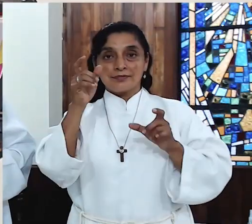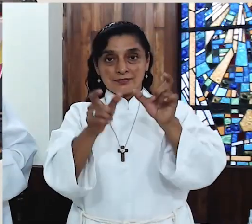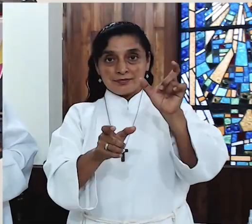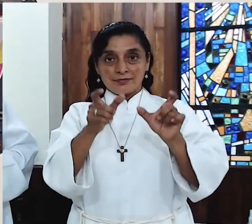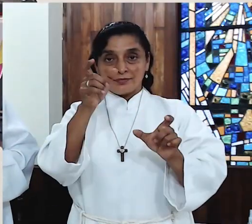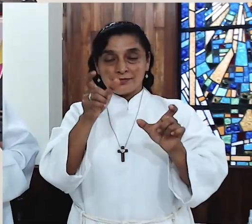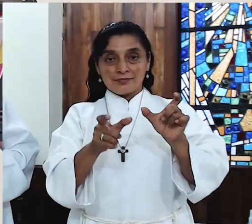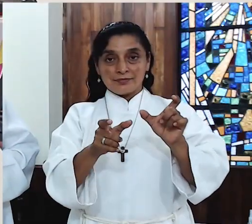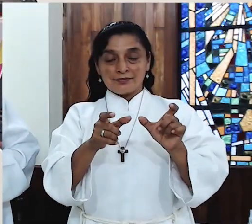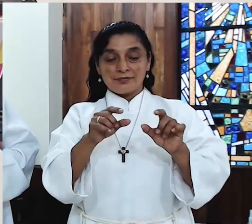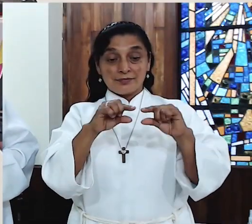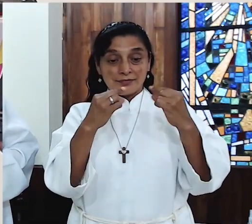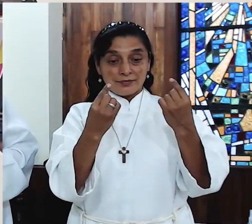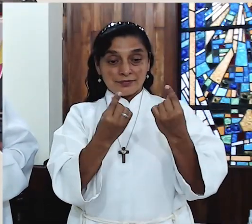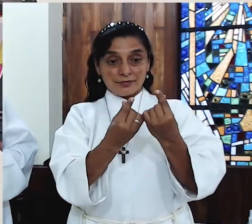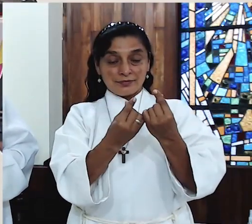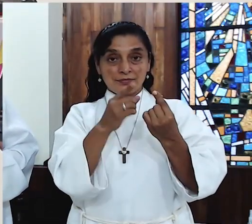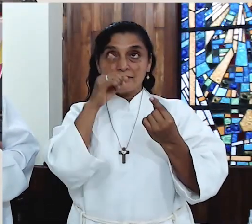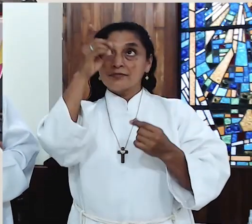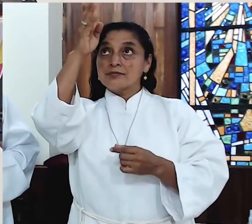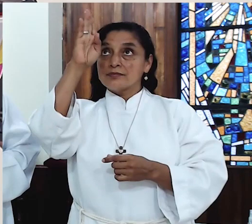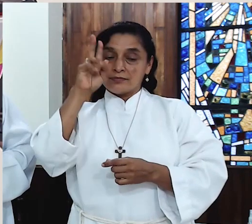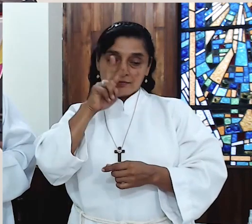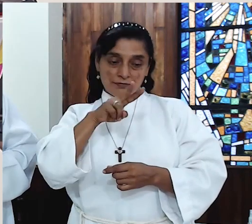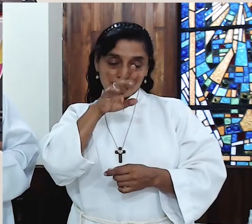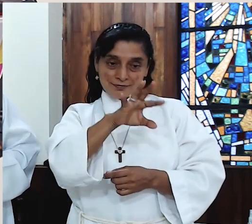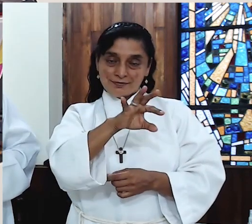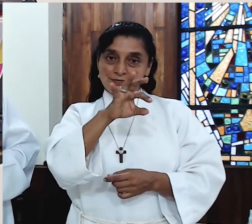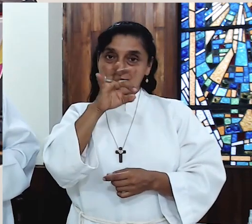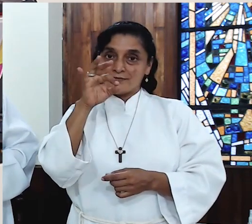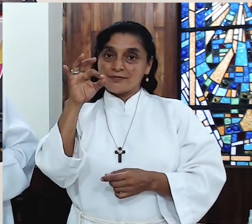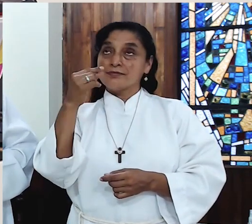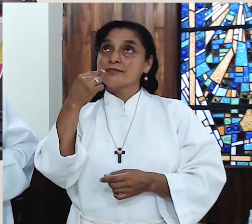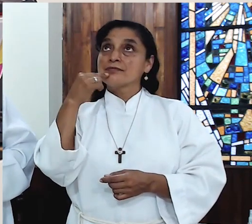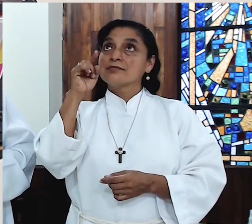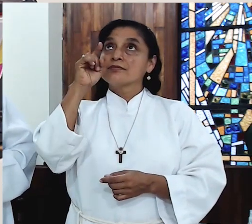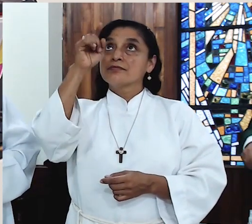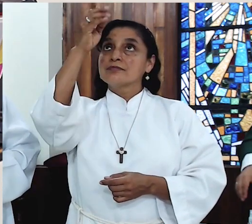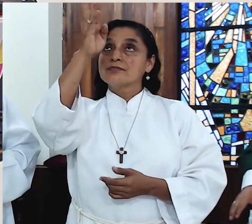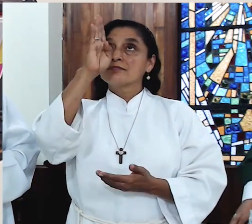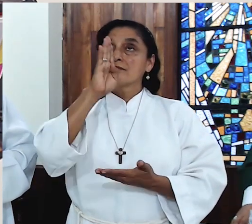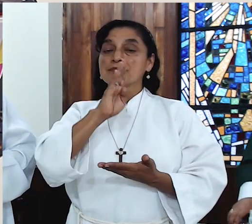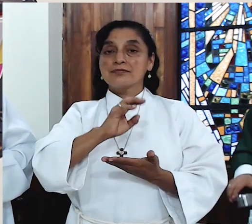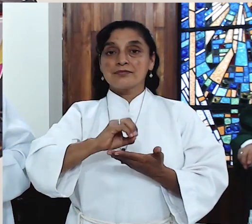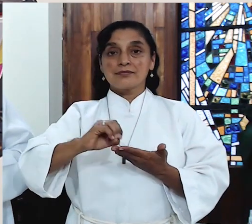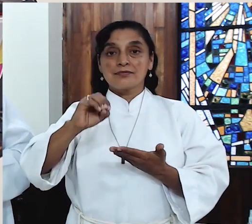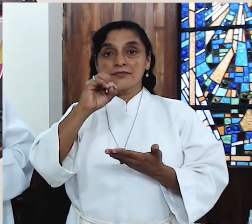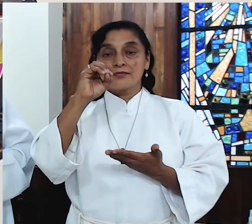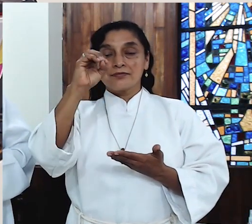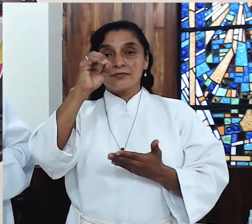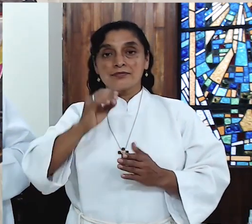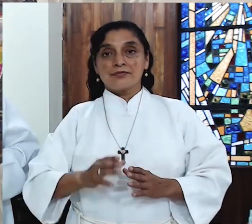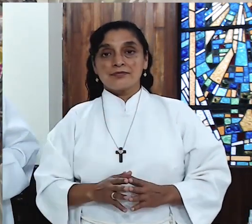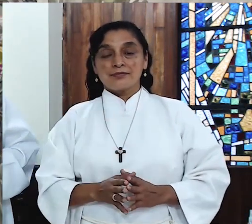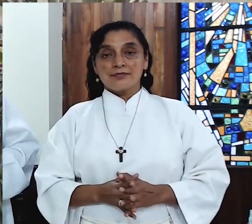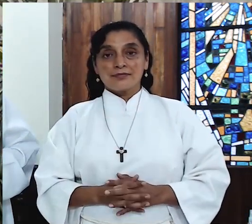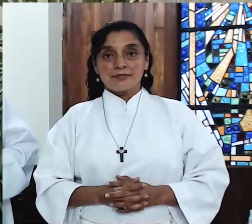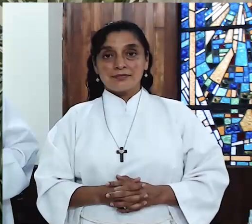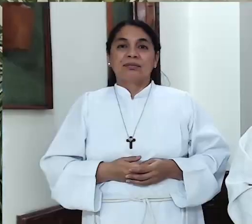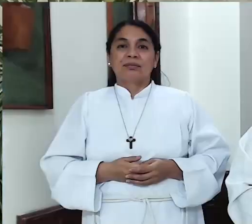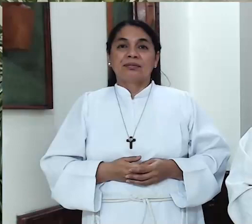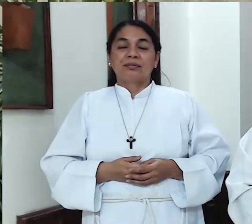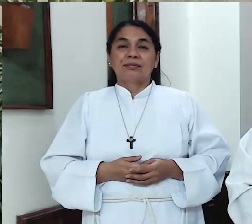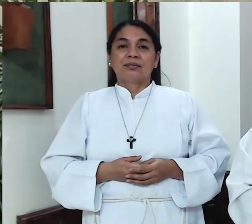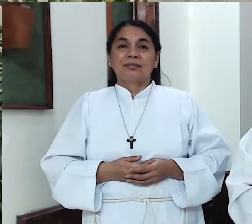Dichoso el pueblo escogido por Dios.